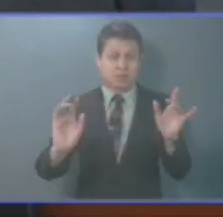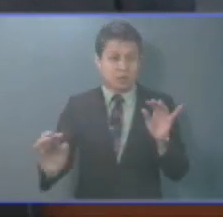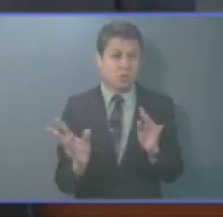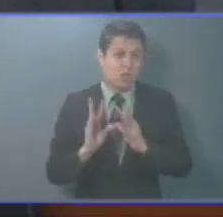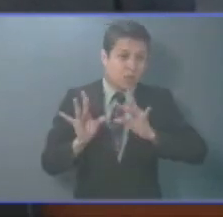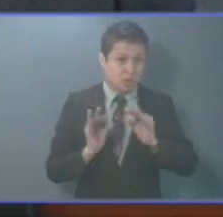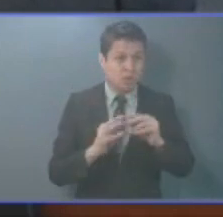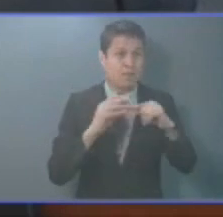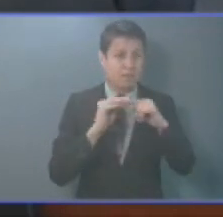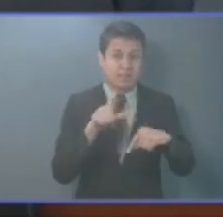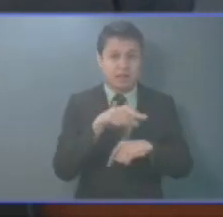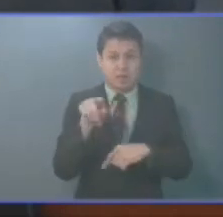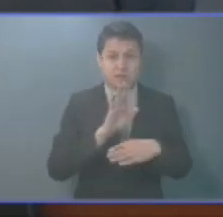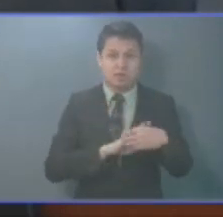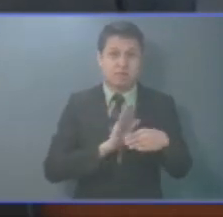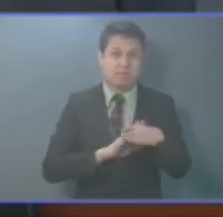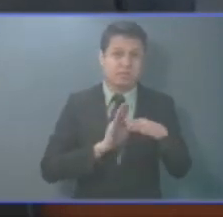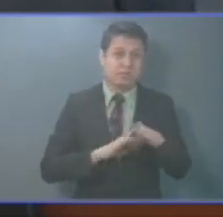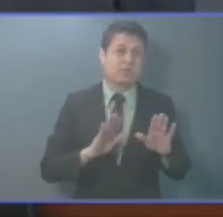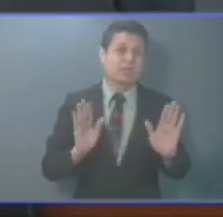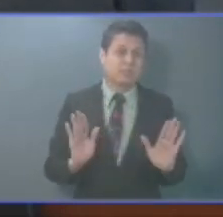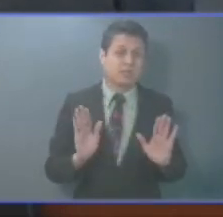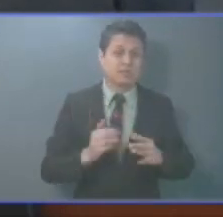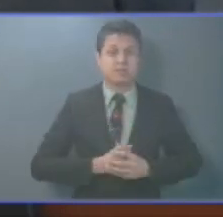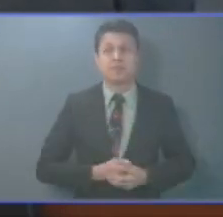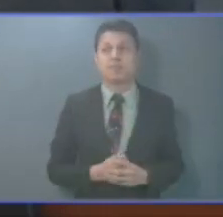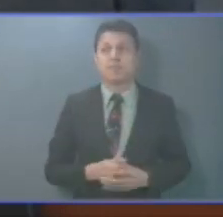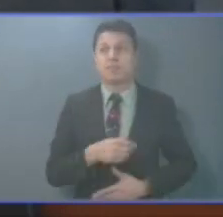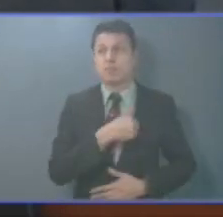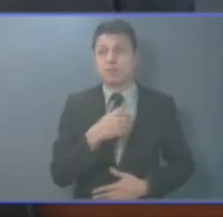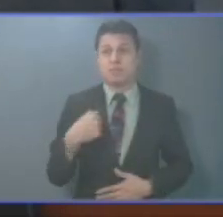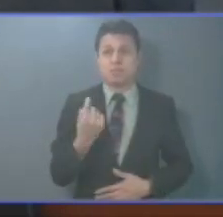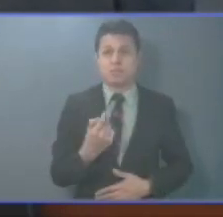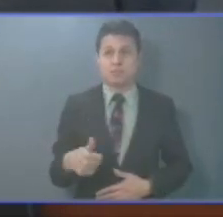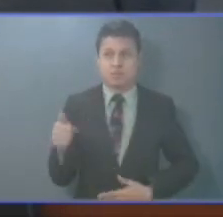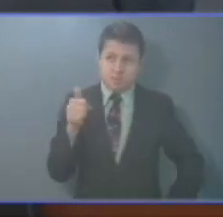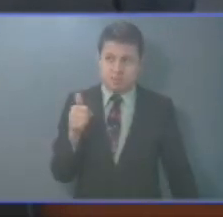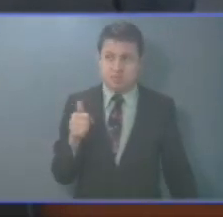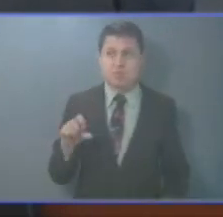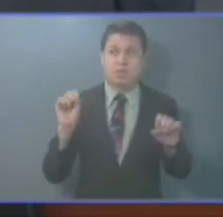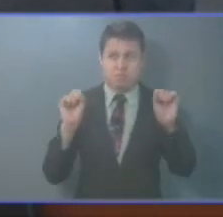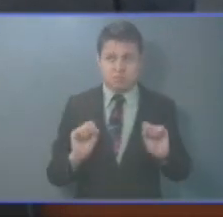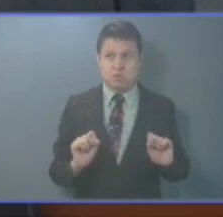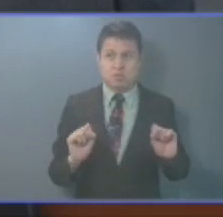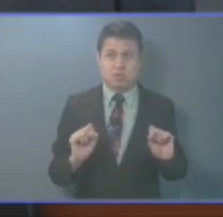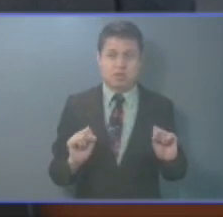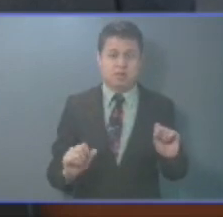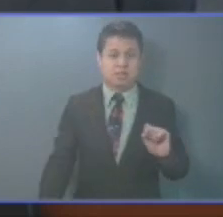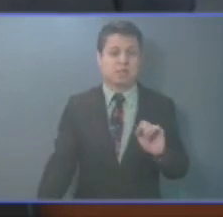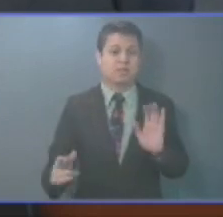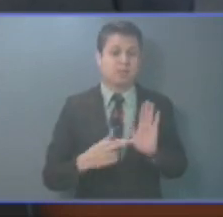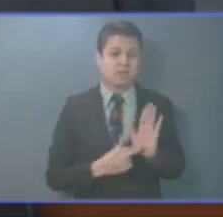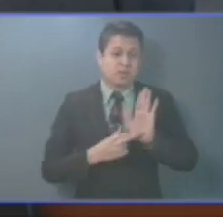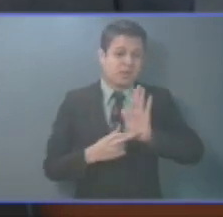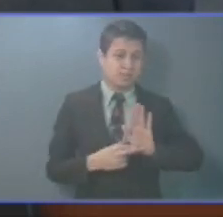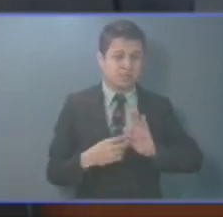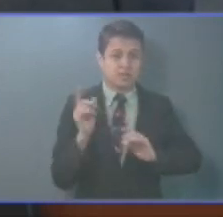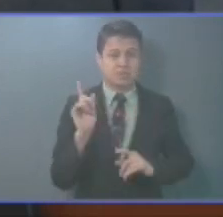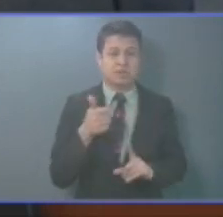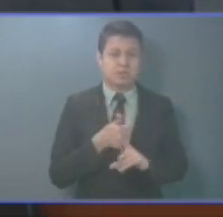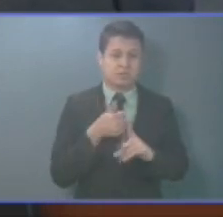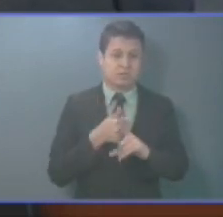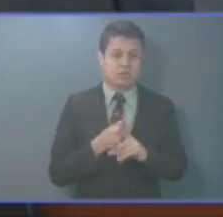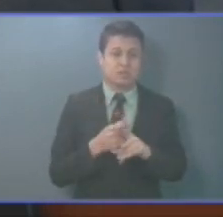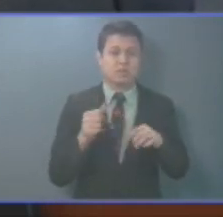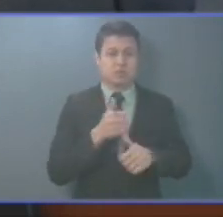fueren convocadas. Excepcionalmente, los ministros o ministras podrán hacerse representar por sus